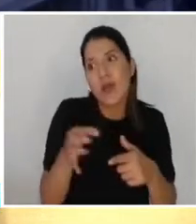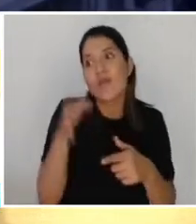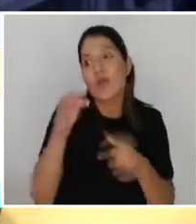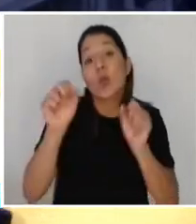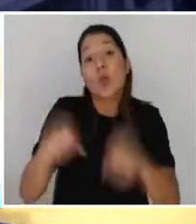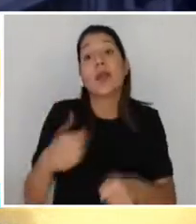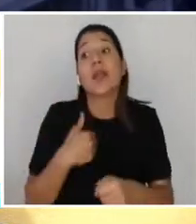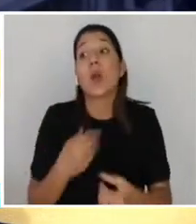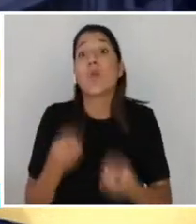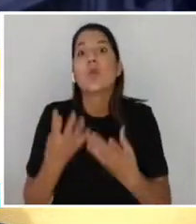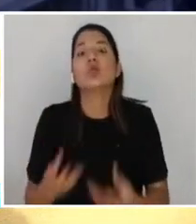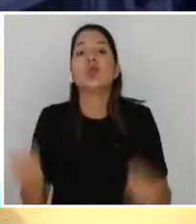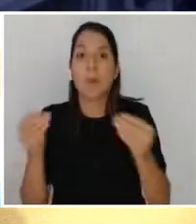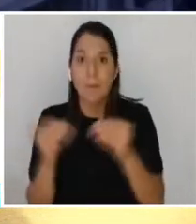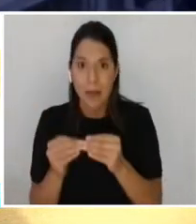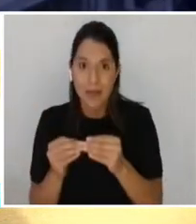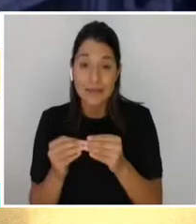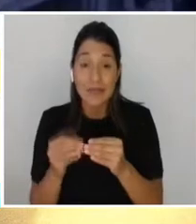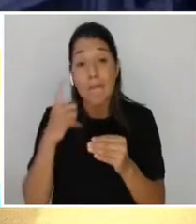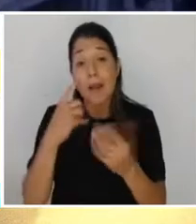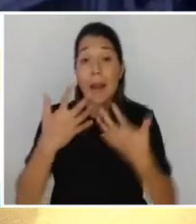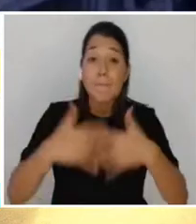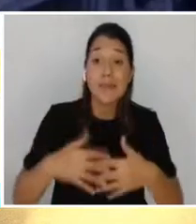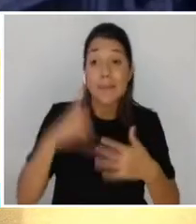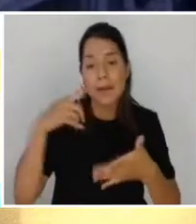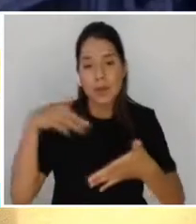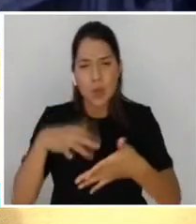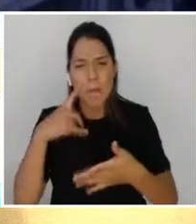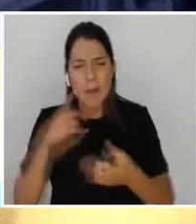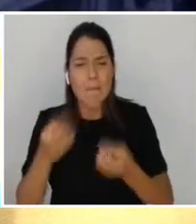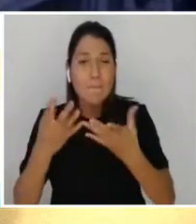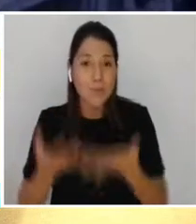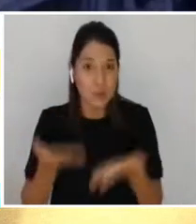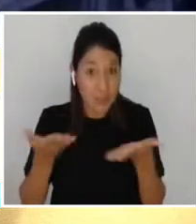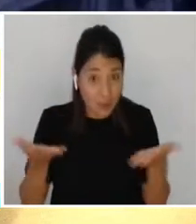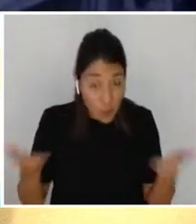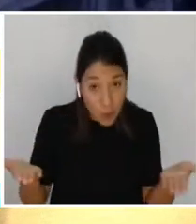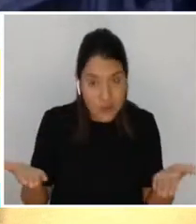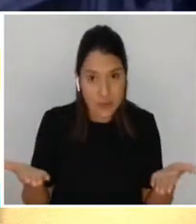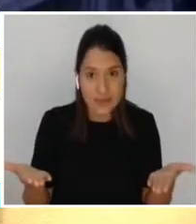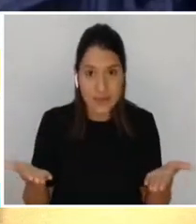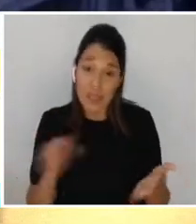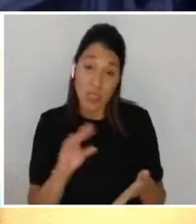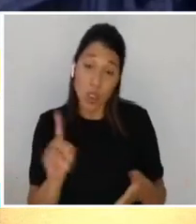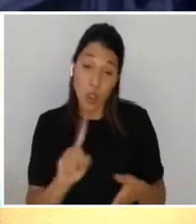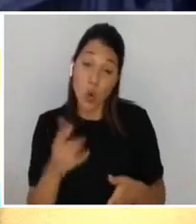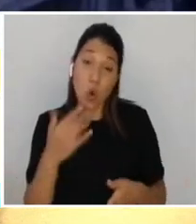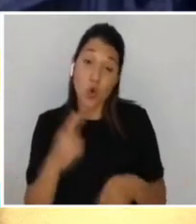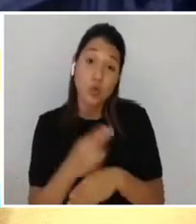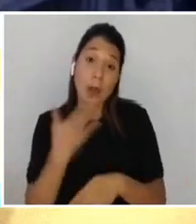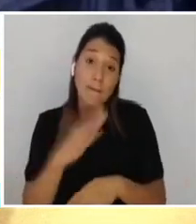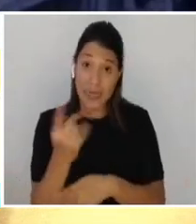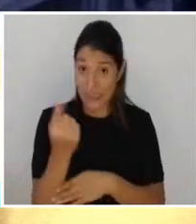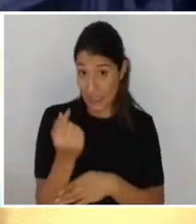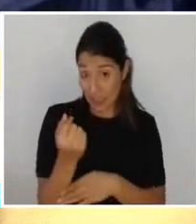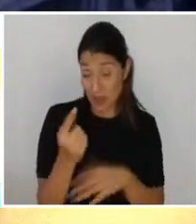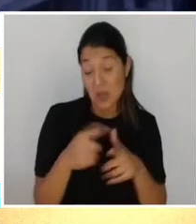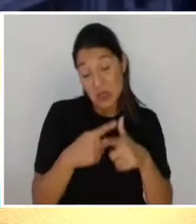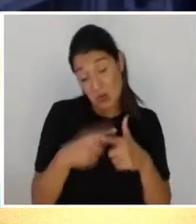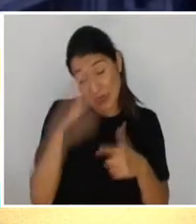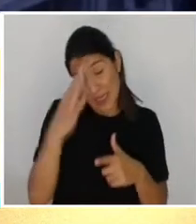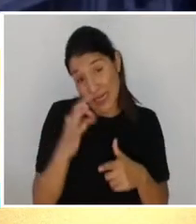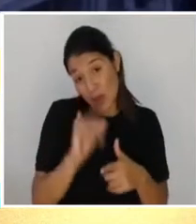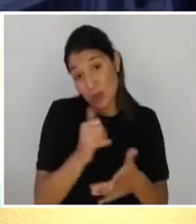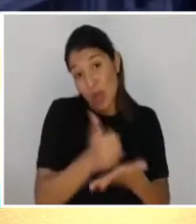semana, para la empresa, para el estudio, para un montón de cosas, que malgastar la plata, ¿verdad? Entonces yo pienso que eso es lo que me ha ayudado mucho.